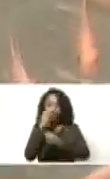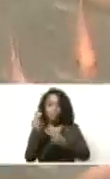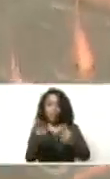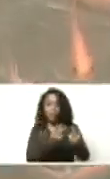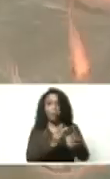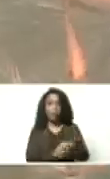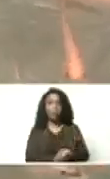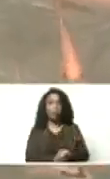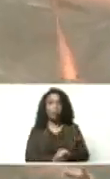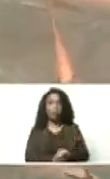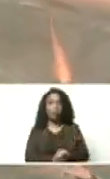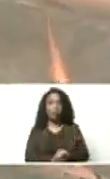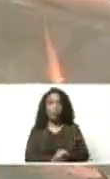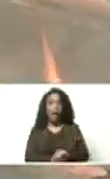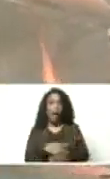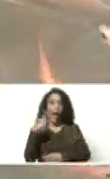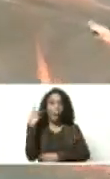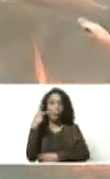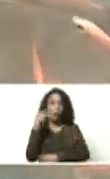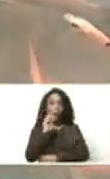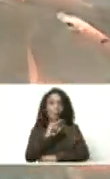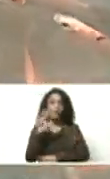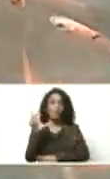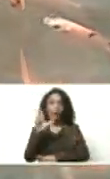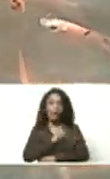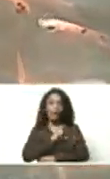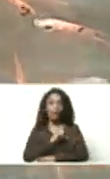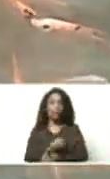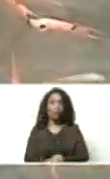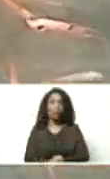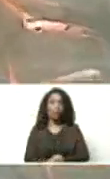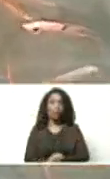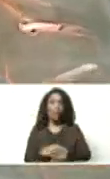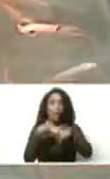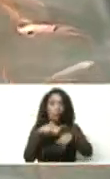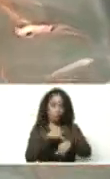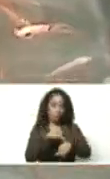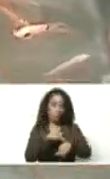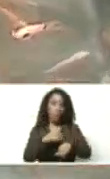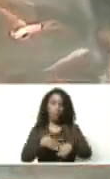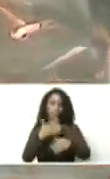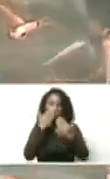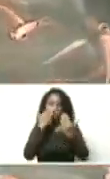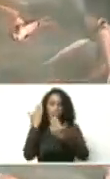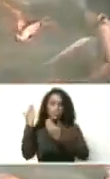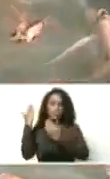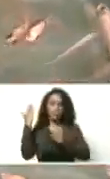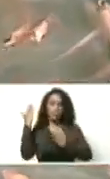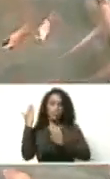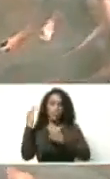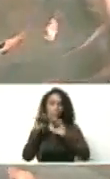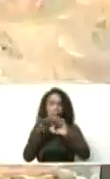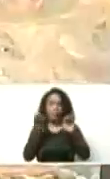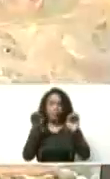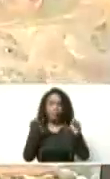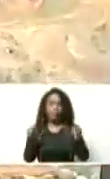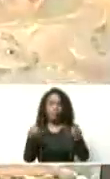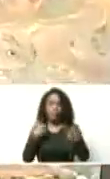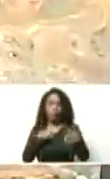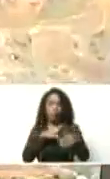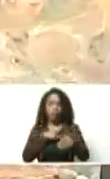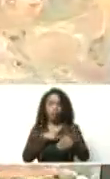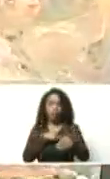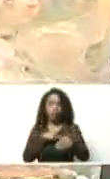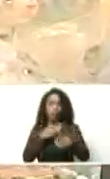Bienvenido a la parroquia 23 de enero. En este momento, como puede observar en esta mesa, la presentación de nuestro